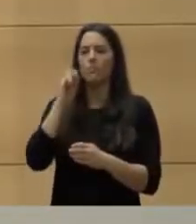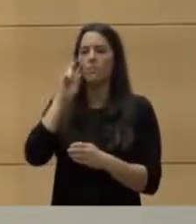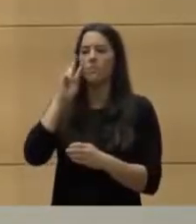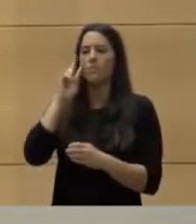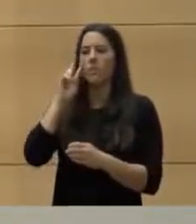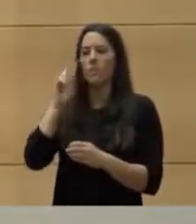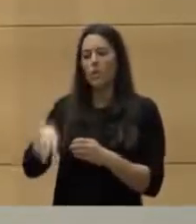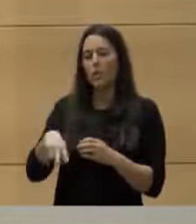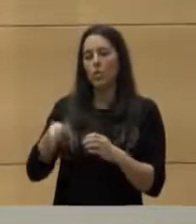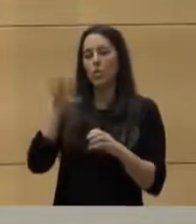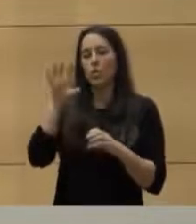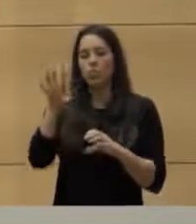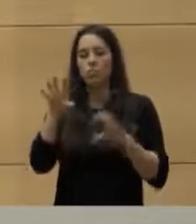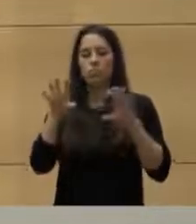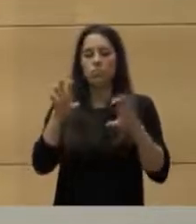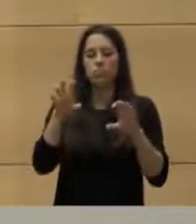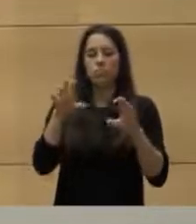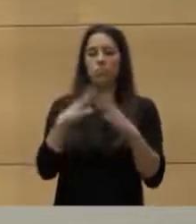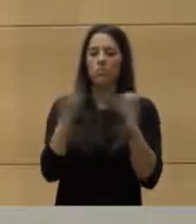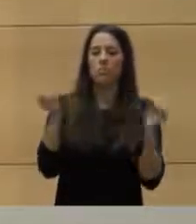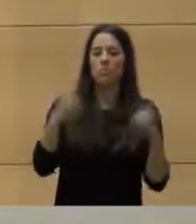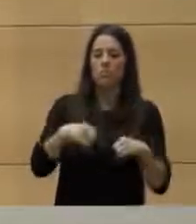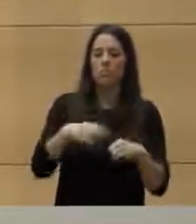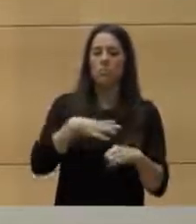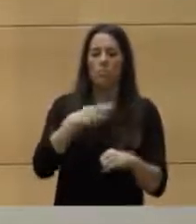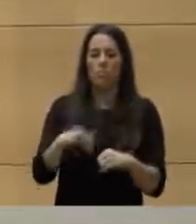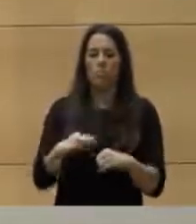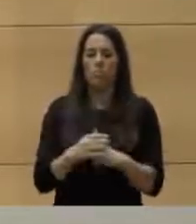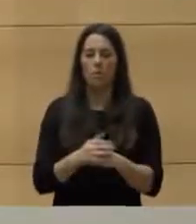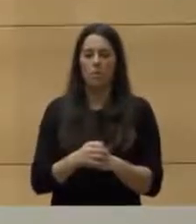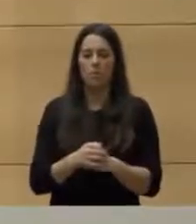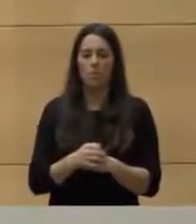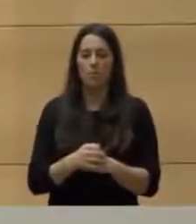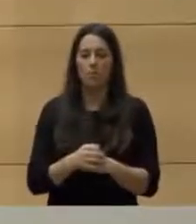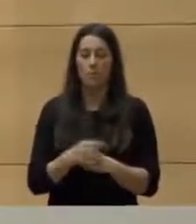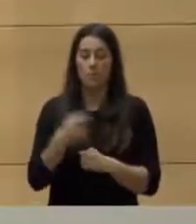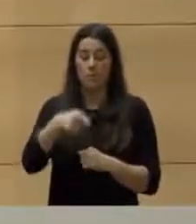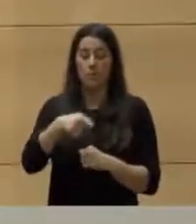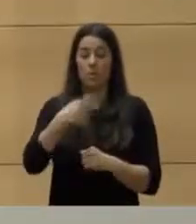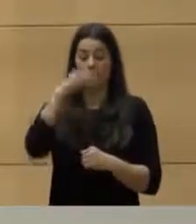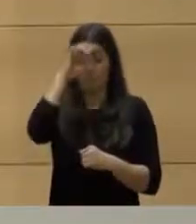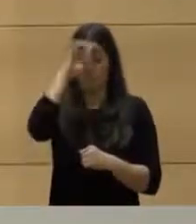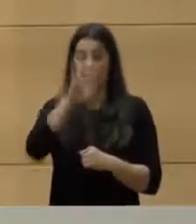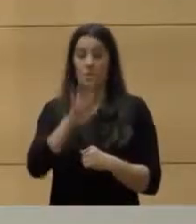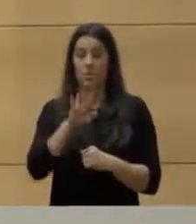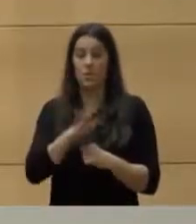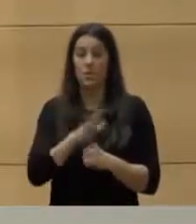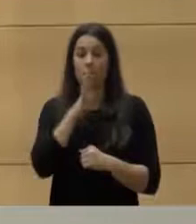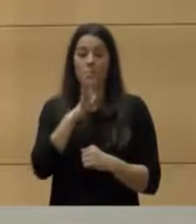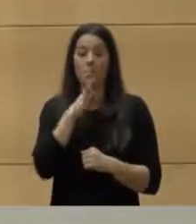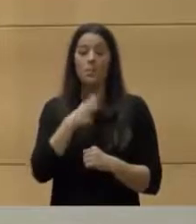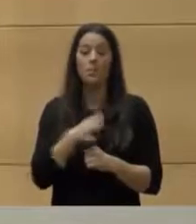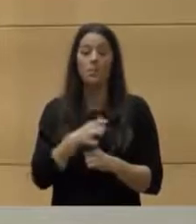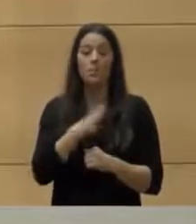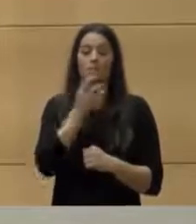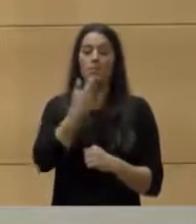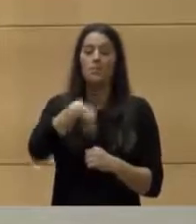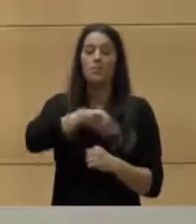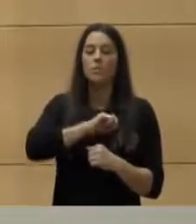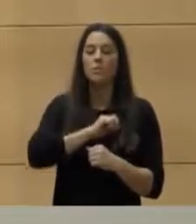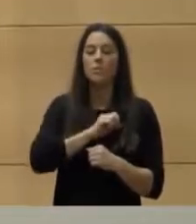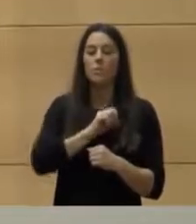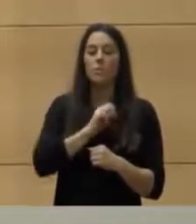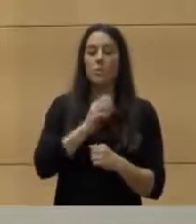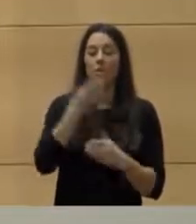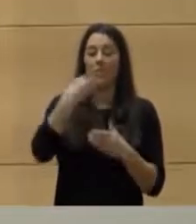de pactar en pie de igualdad? Y nos llevaríamos una sorpresa tremenda. ¿Por qué? Porque tenemos tres